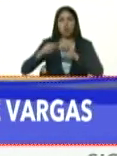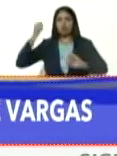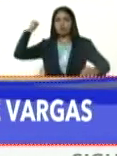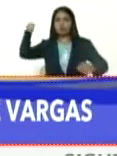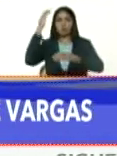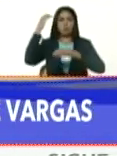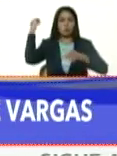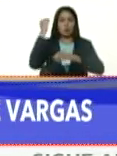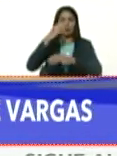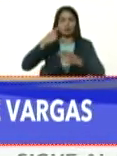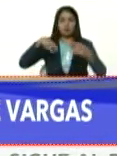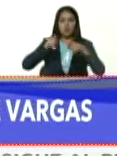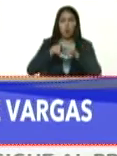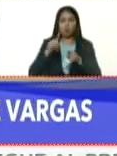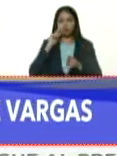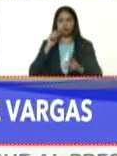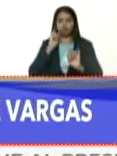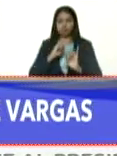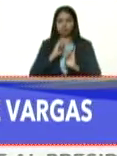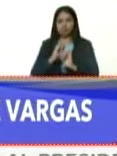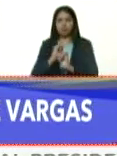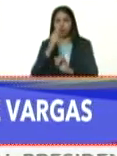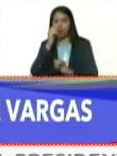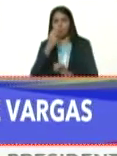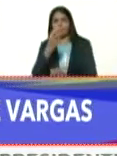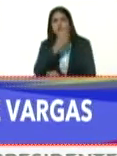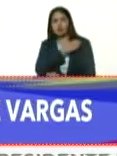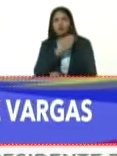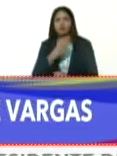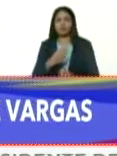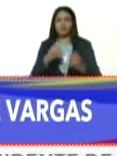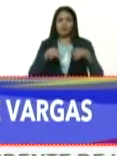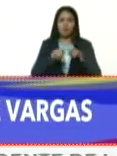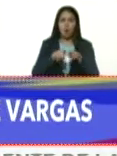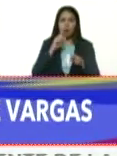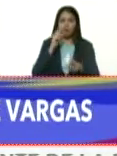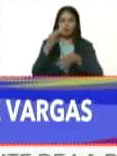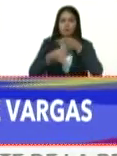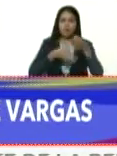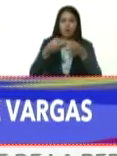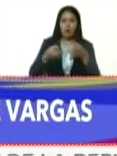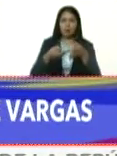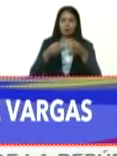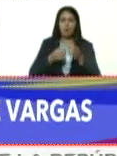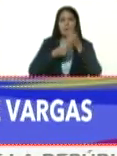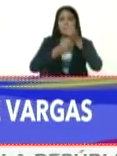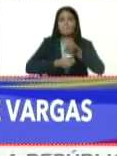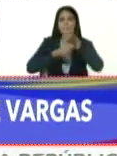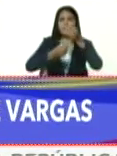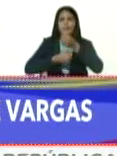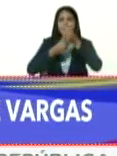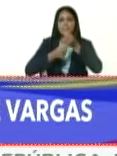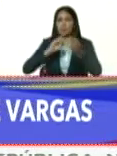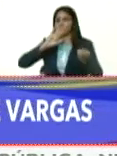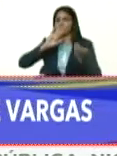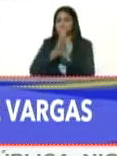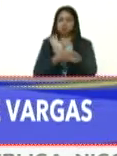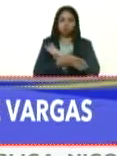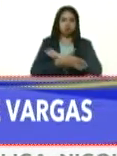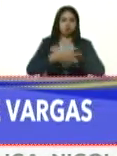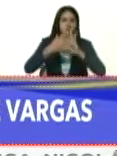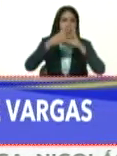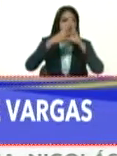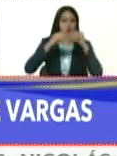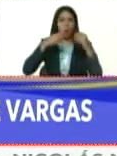lanzas bien descritas por el mayor general Rodríguez Cabello, sobre sus caballos destrozaron toda